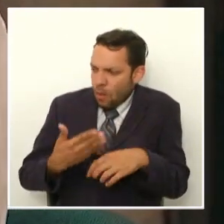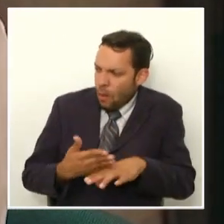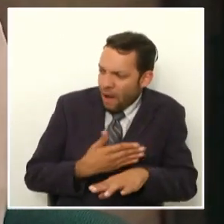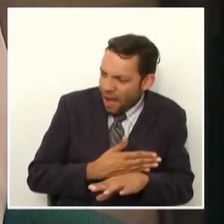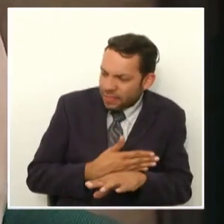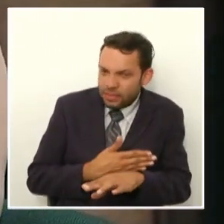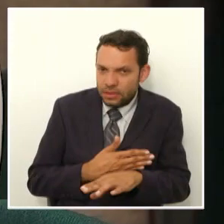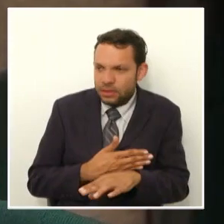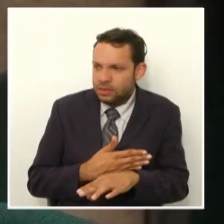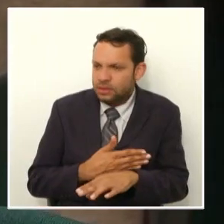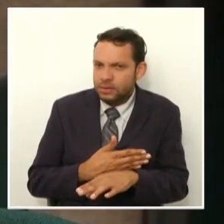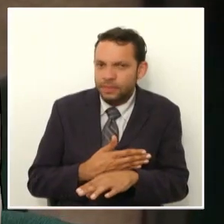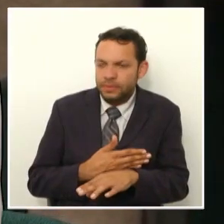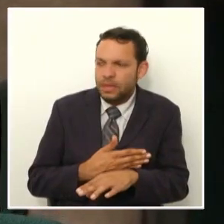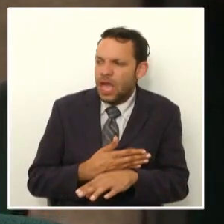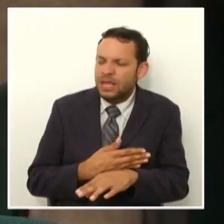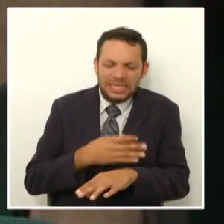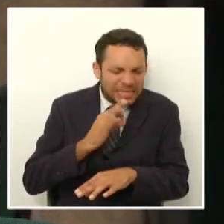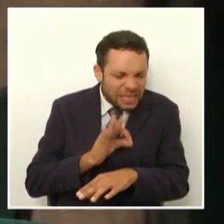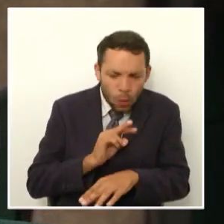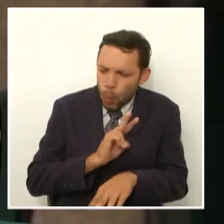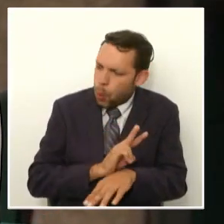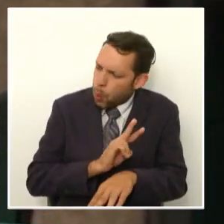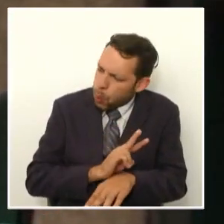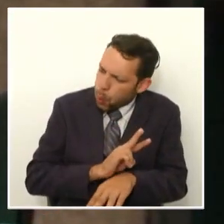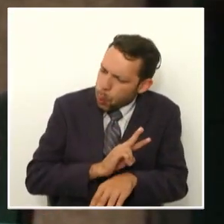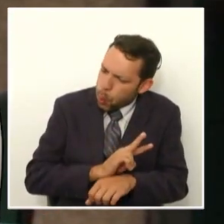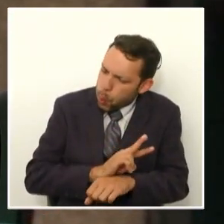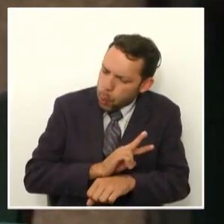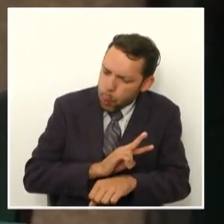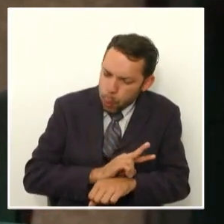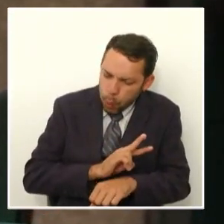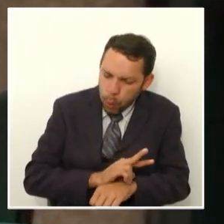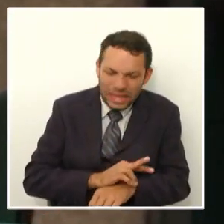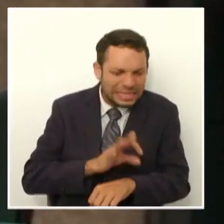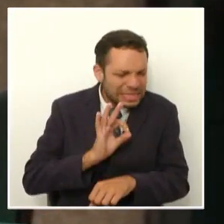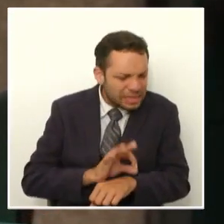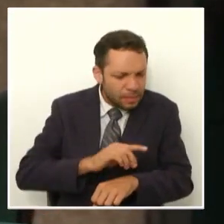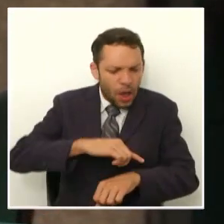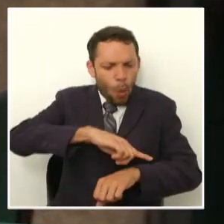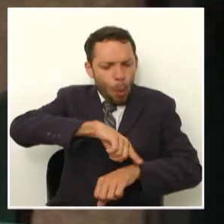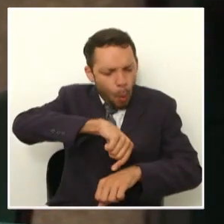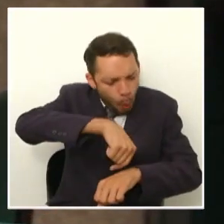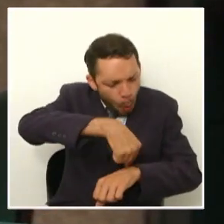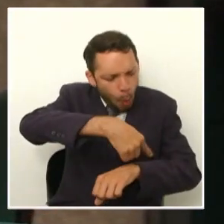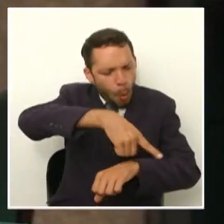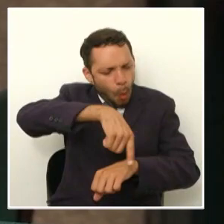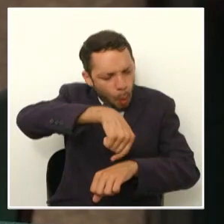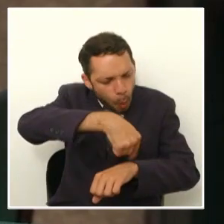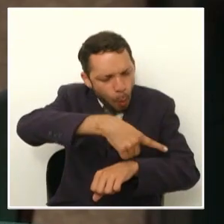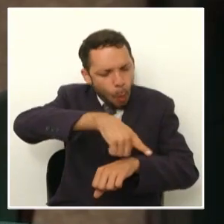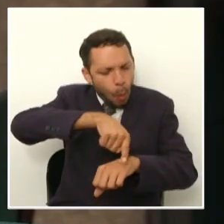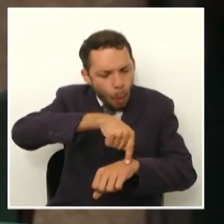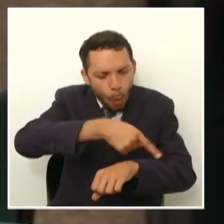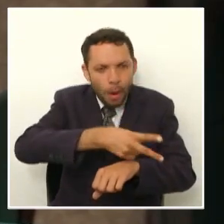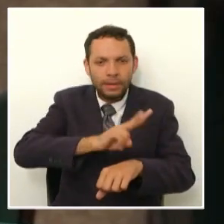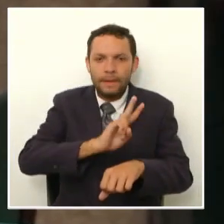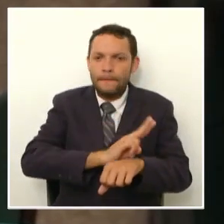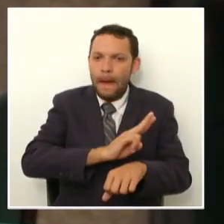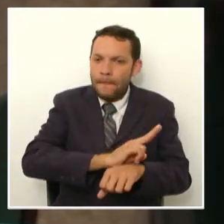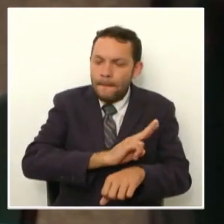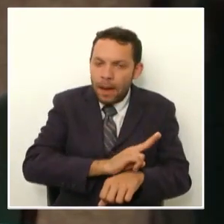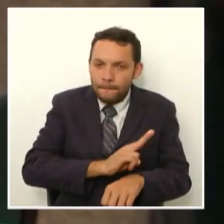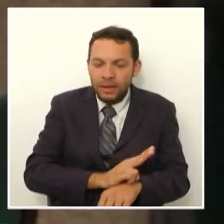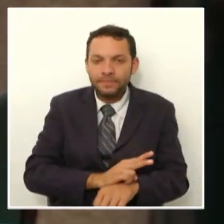19 días pegado al lado de su colega, que no se le fuera a morir, pendiente de todas esas máquinas. Y digo yo haciendo esto porque eso nos